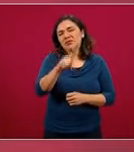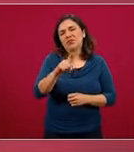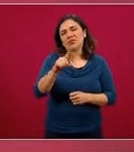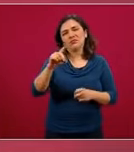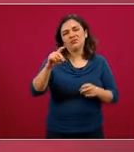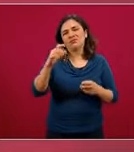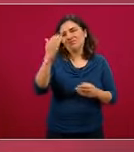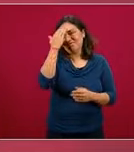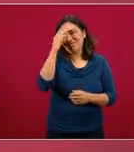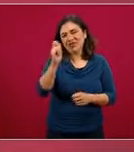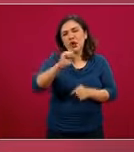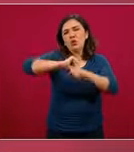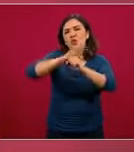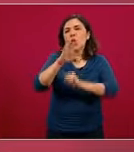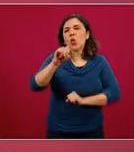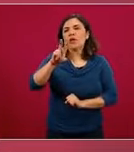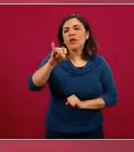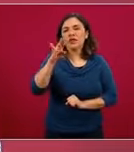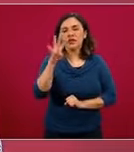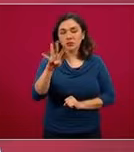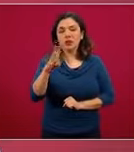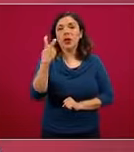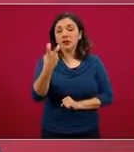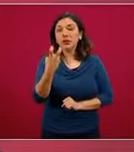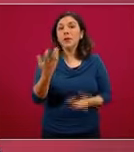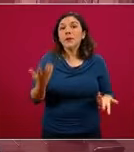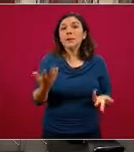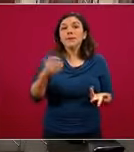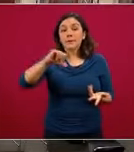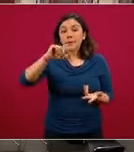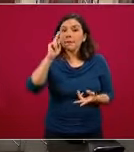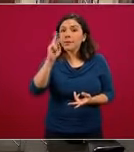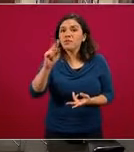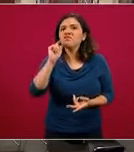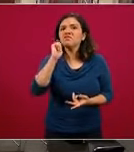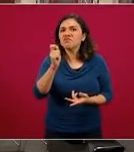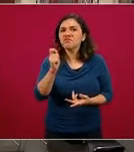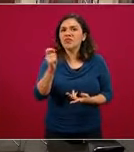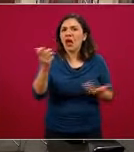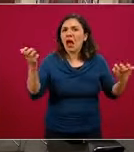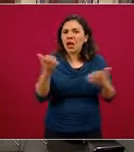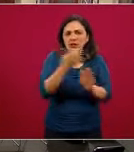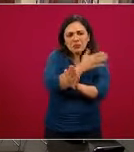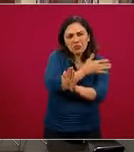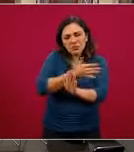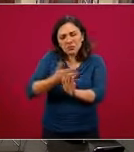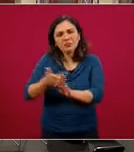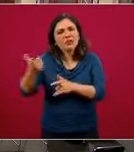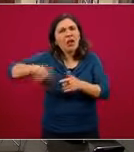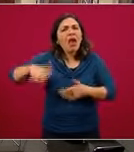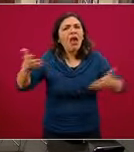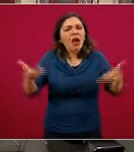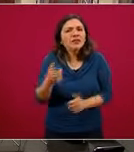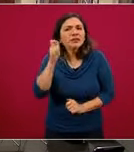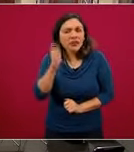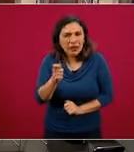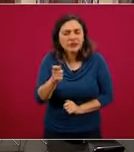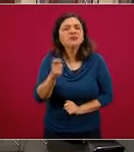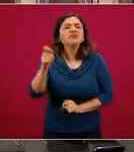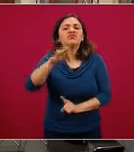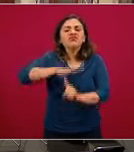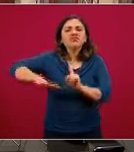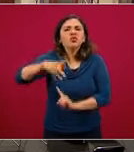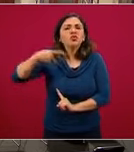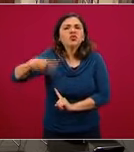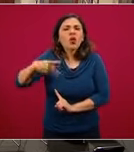la ocasionada por COVID-19. Entonces vamos a ver también qué es lo que hasta el momento se ha realizado y cuál es el